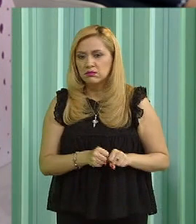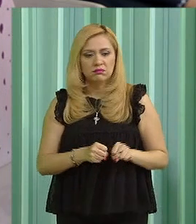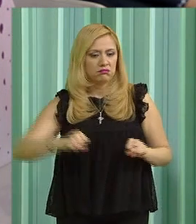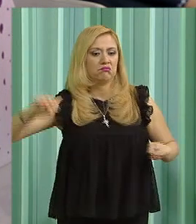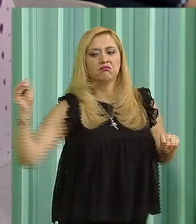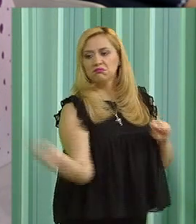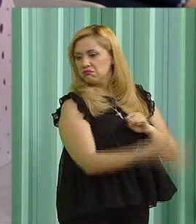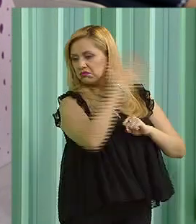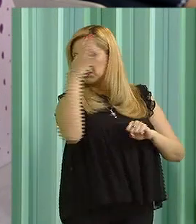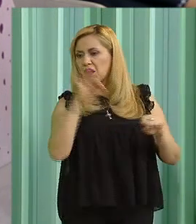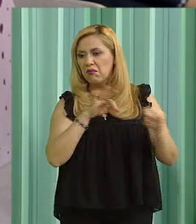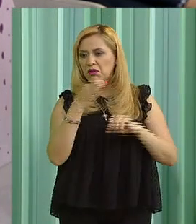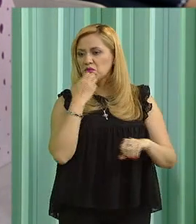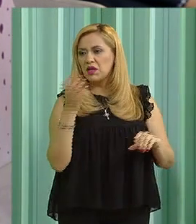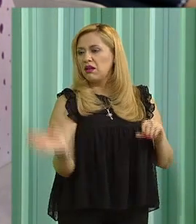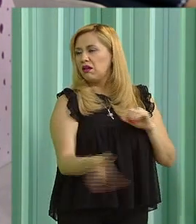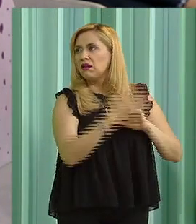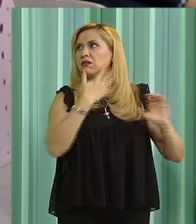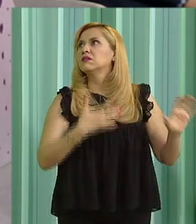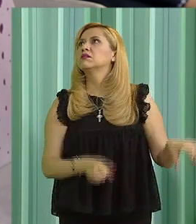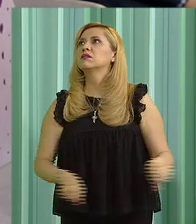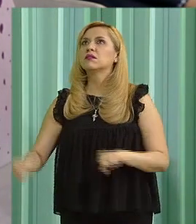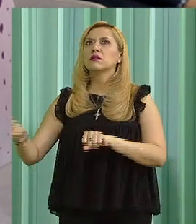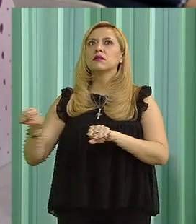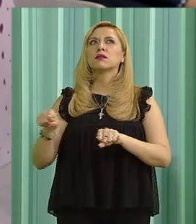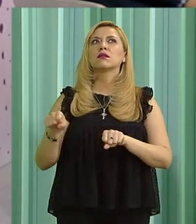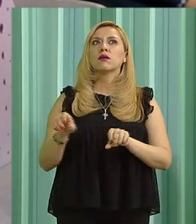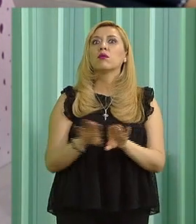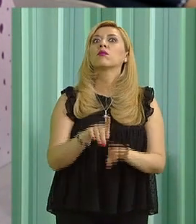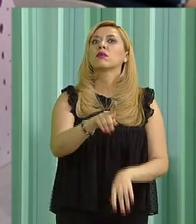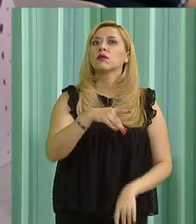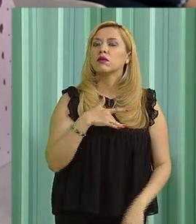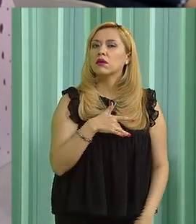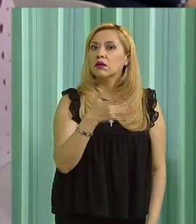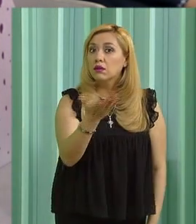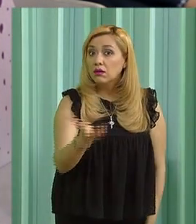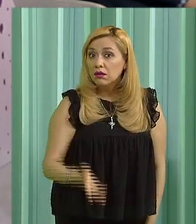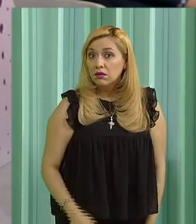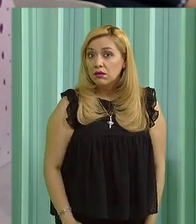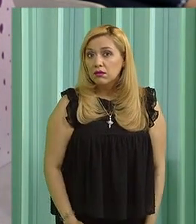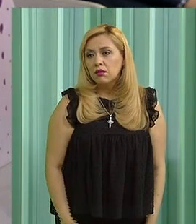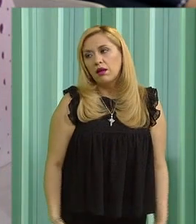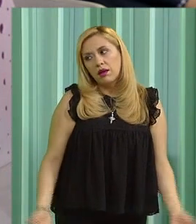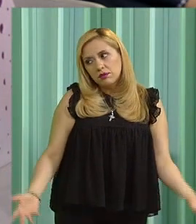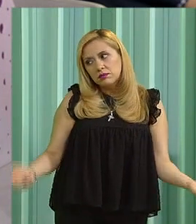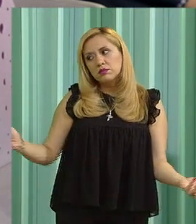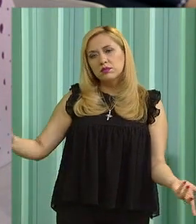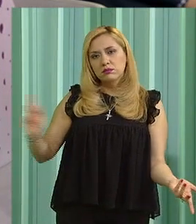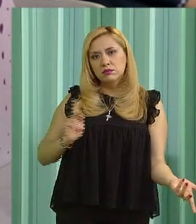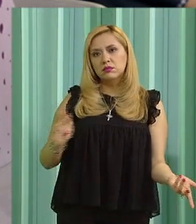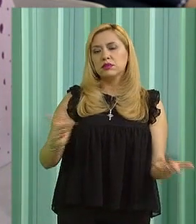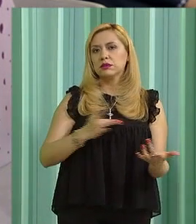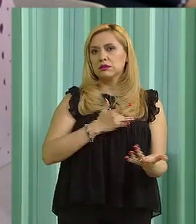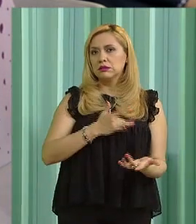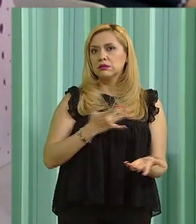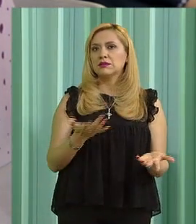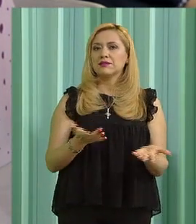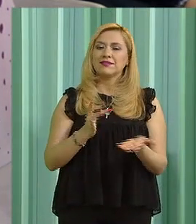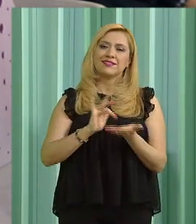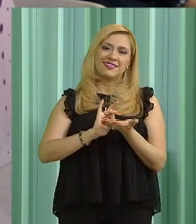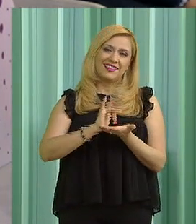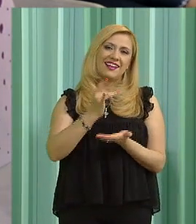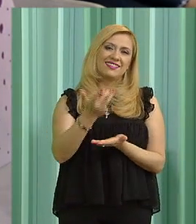¿no? Entonces, creo que es muy importante hacer estos procesos de sensibilización también con la comunidad de acogida. Por supuesto, gracias.